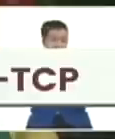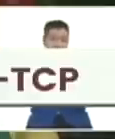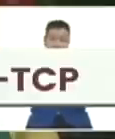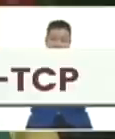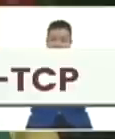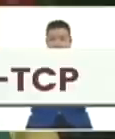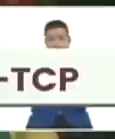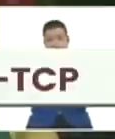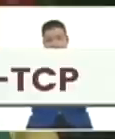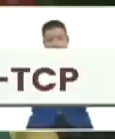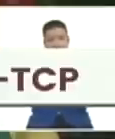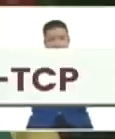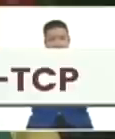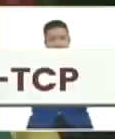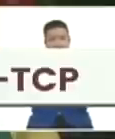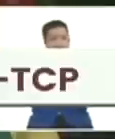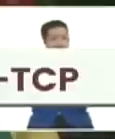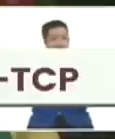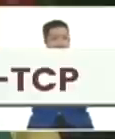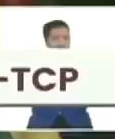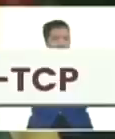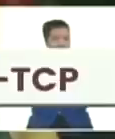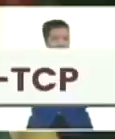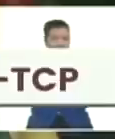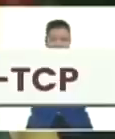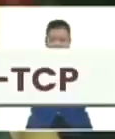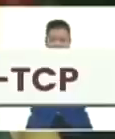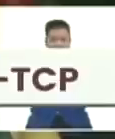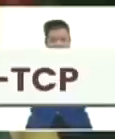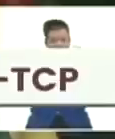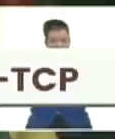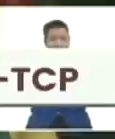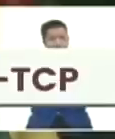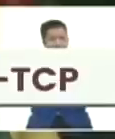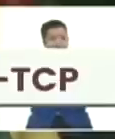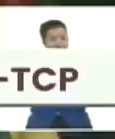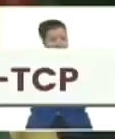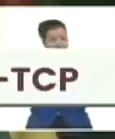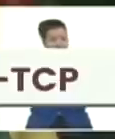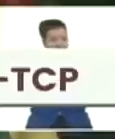optado soberanamente por un camino diferente al trazado por la clase blanca.